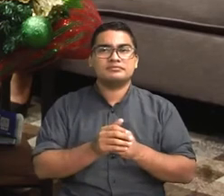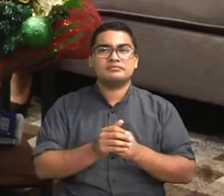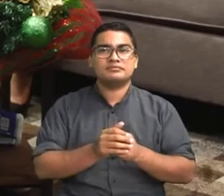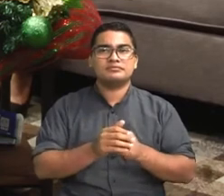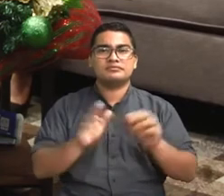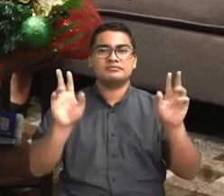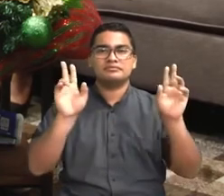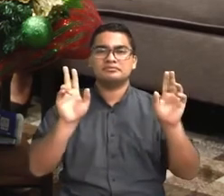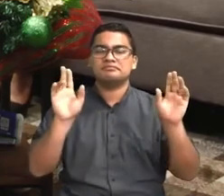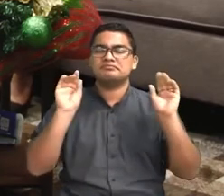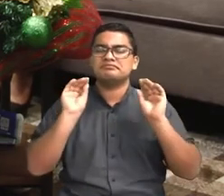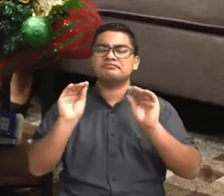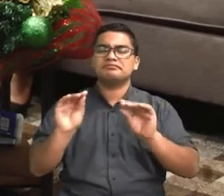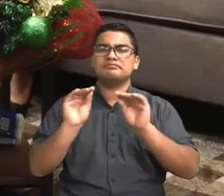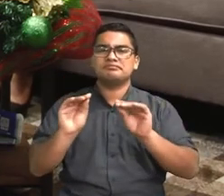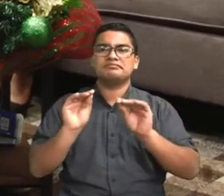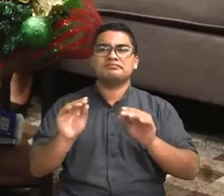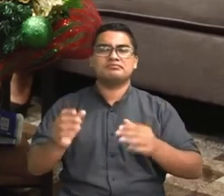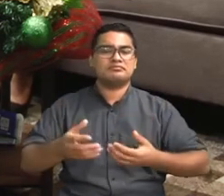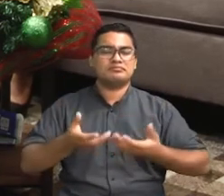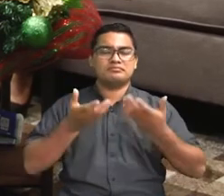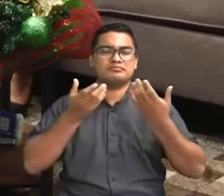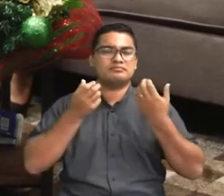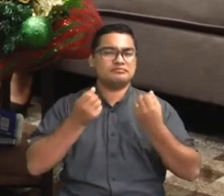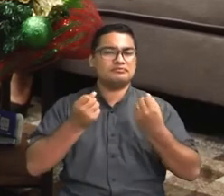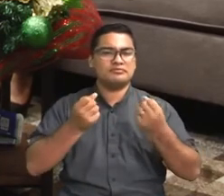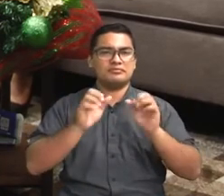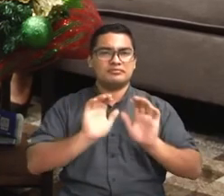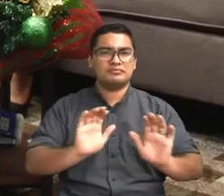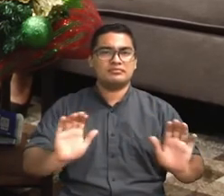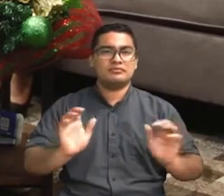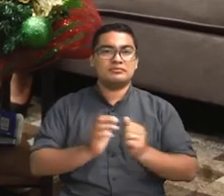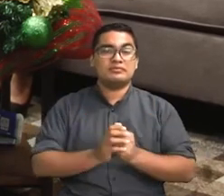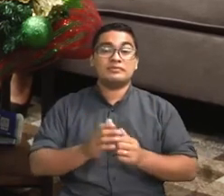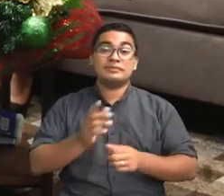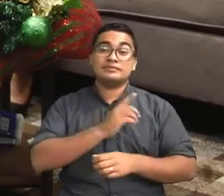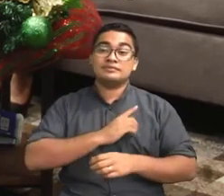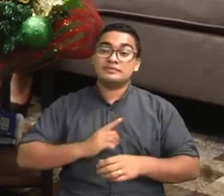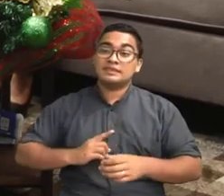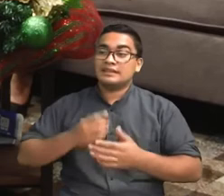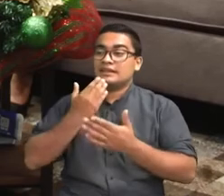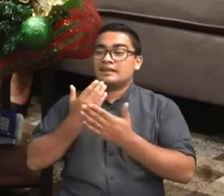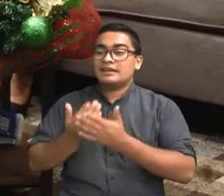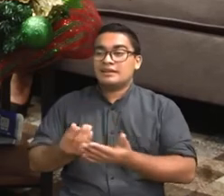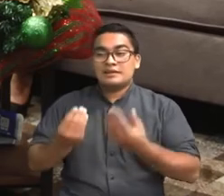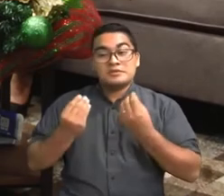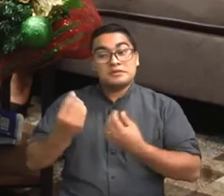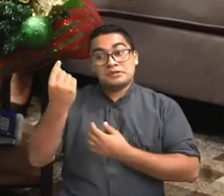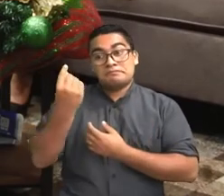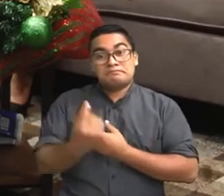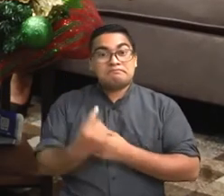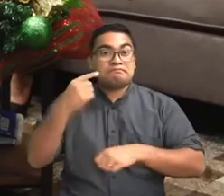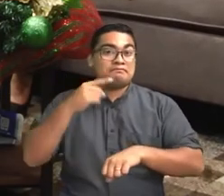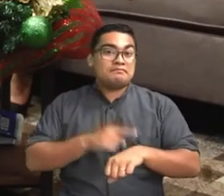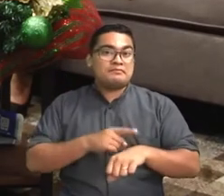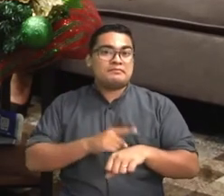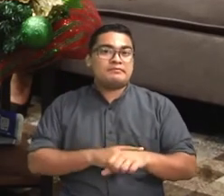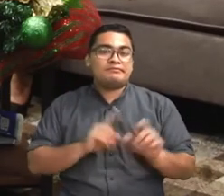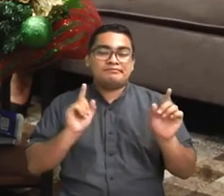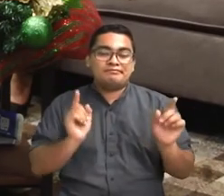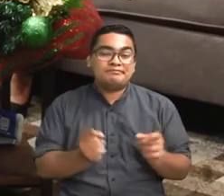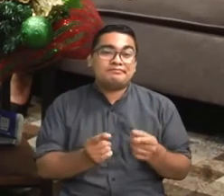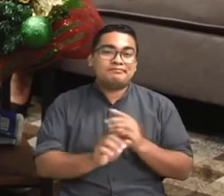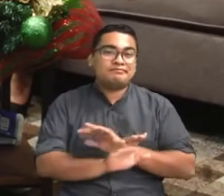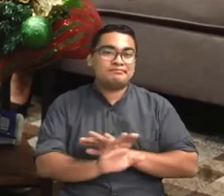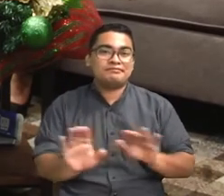esa formación sólida de la niñez. Diputada, no me resta más que agradecerle el tiempo, pues ya nos ha alcanzado.